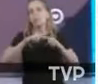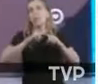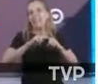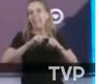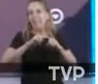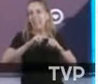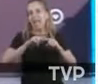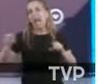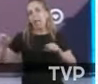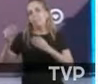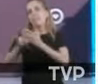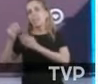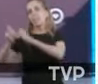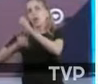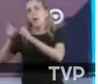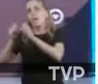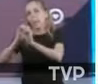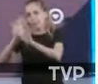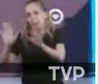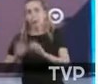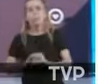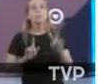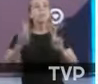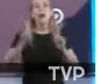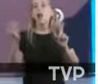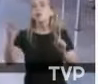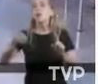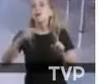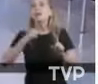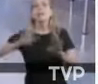dejo a Martín para que lo explique. ¿Otra pregunta?